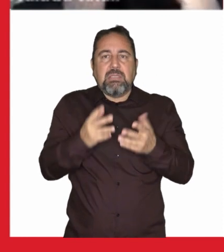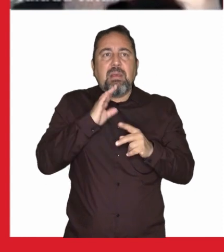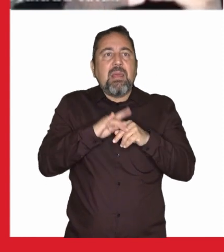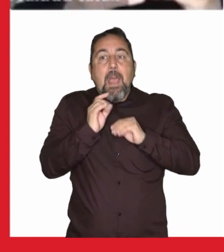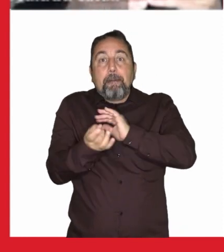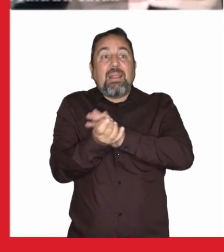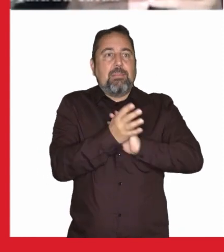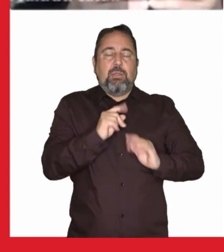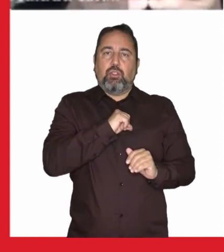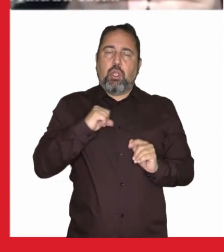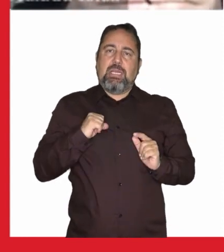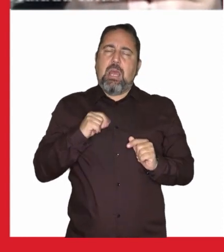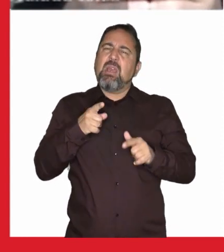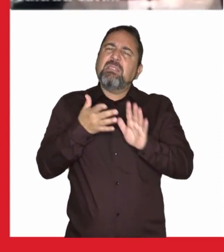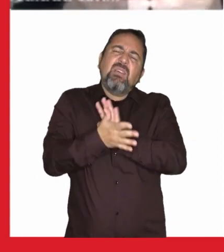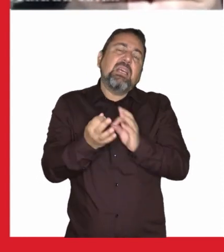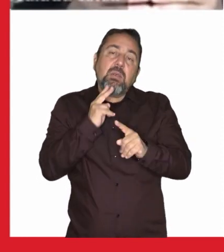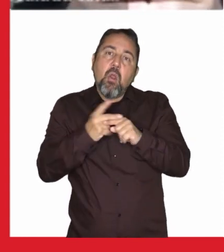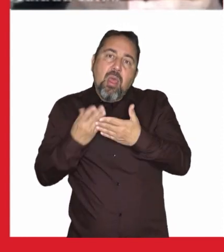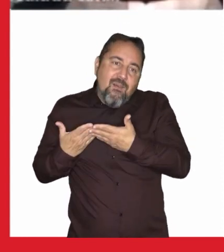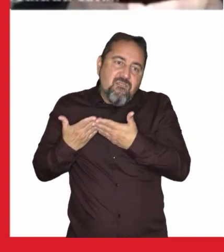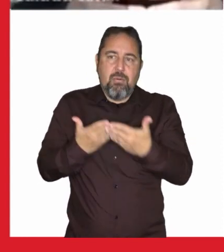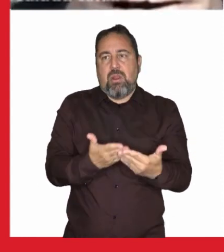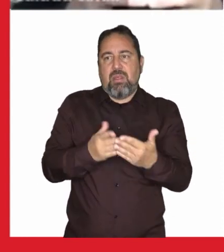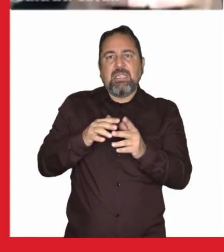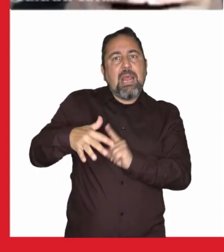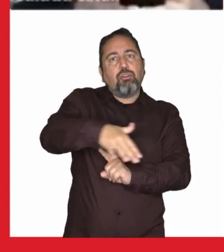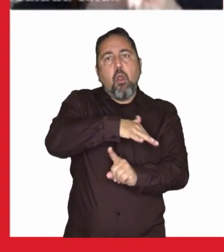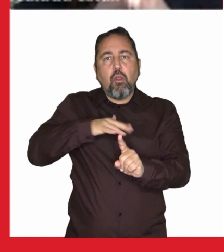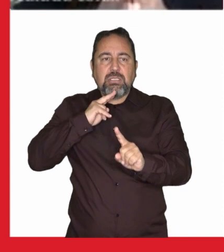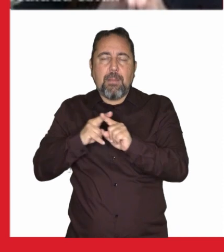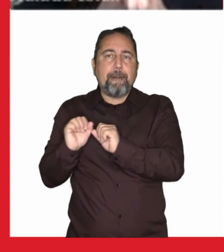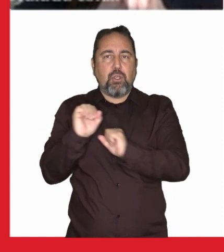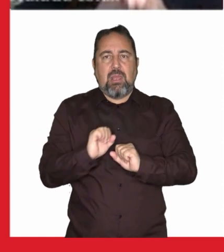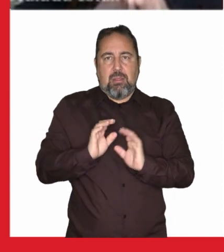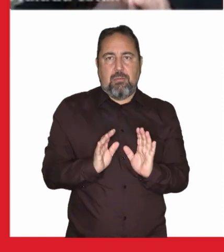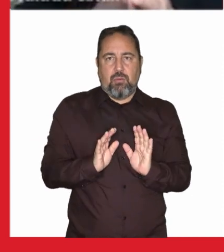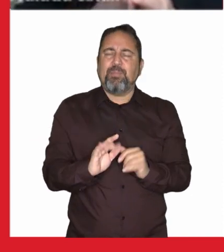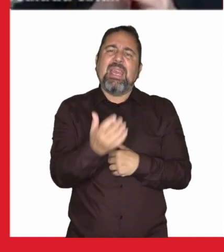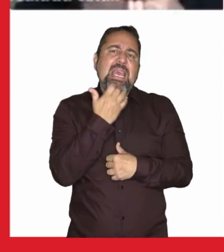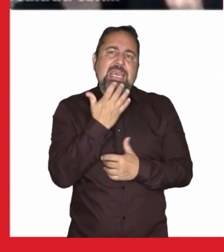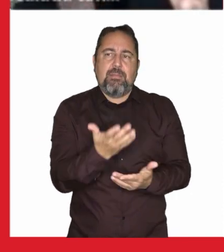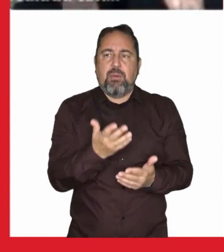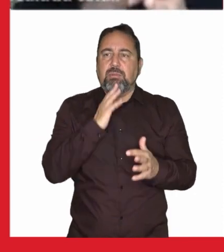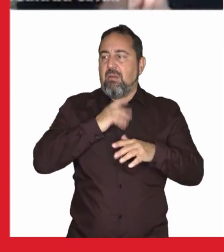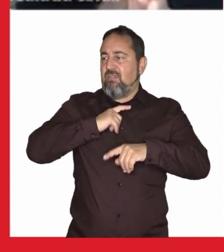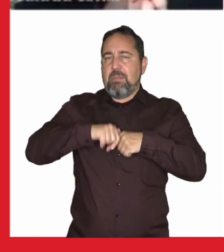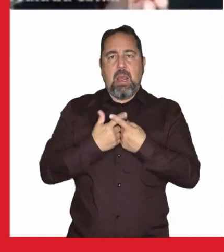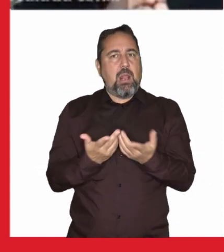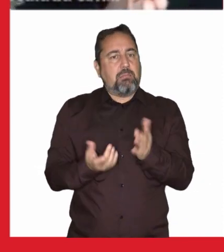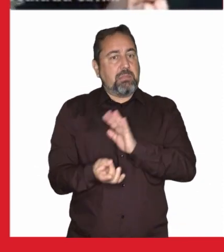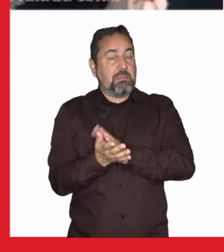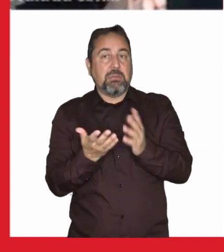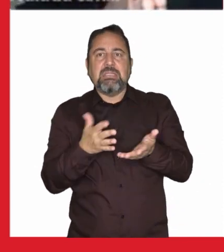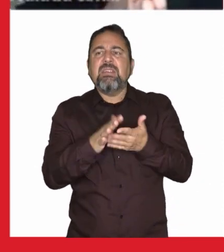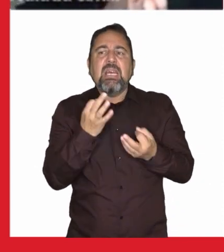vulnerabilidad que implica el emprendimiento solitario. Y ahí nos estamos refiriendo a que favorezcáis un entorno protegido. ¿Sí? Por ejemplo, un